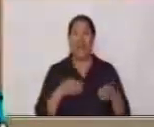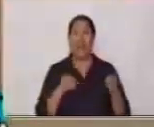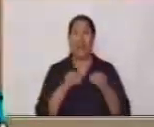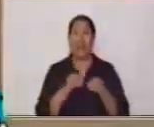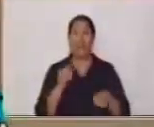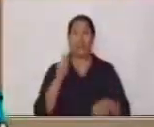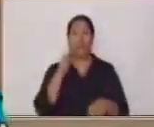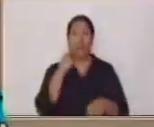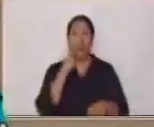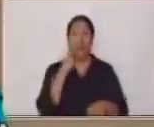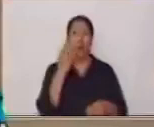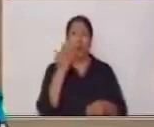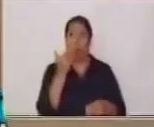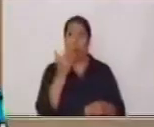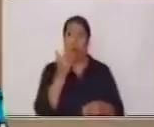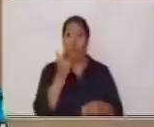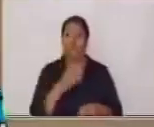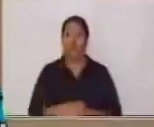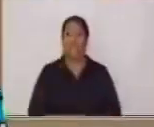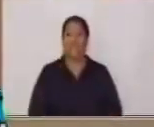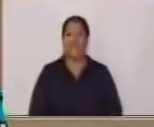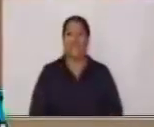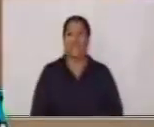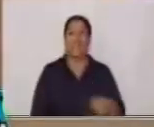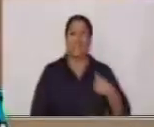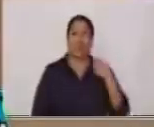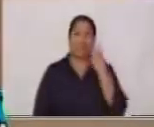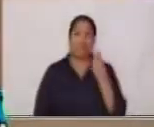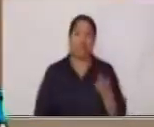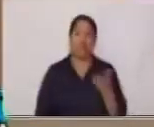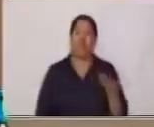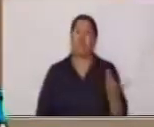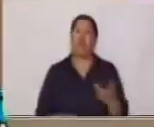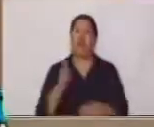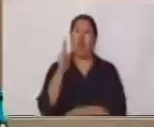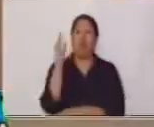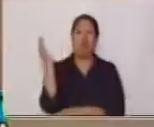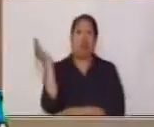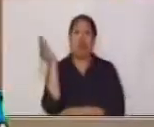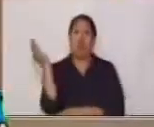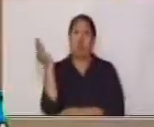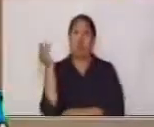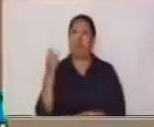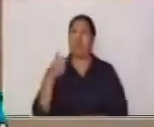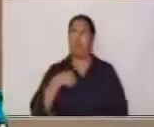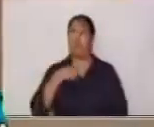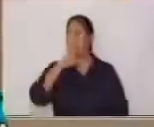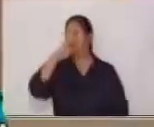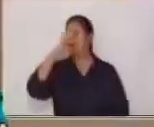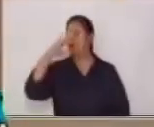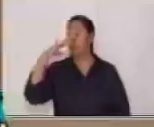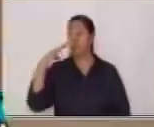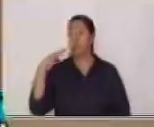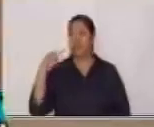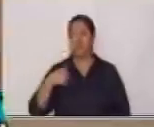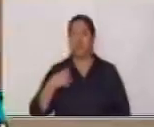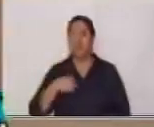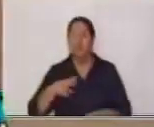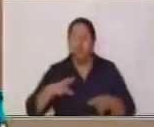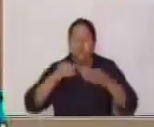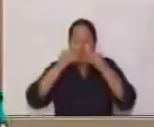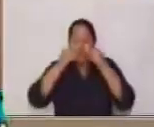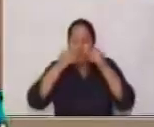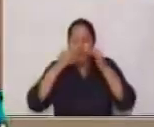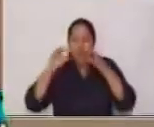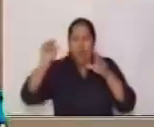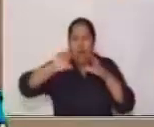comer. ¿Qué vi? Yo vi una muñeca. Yo olí. Sí, ¿se recuerdan que les dije que olía a